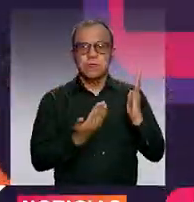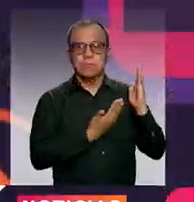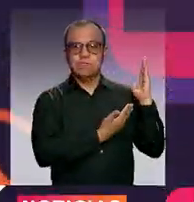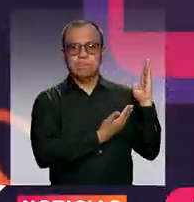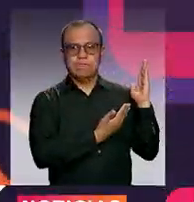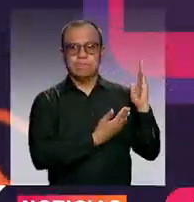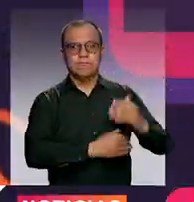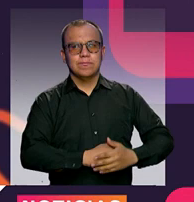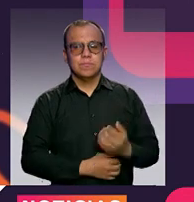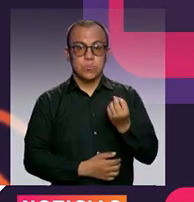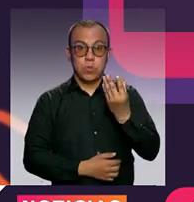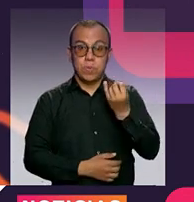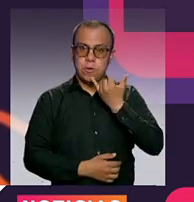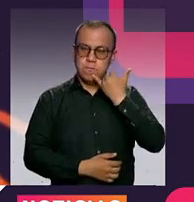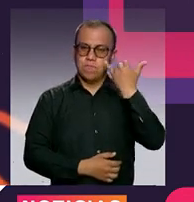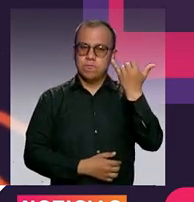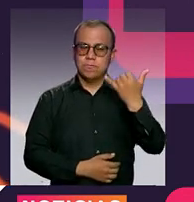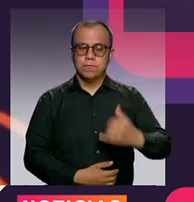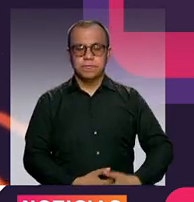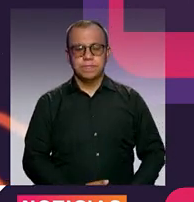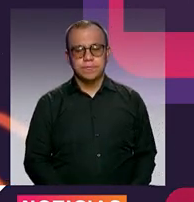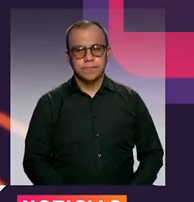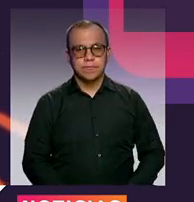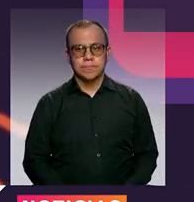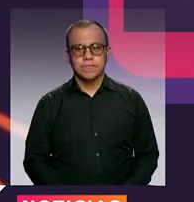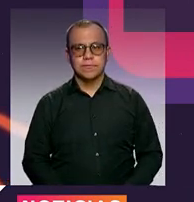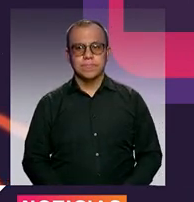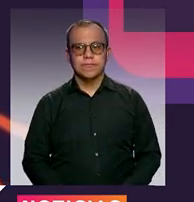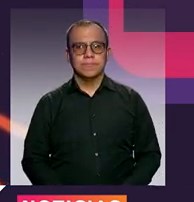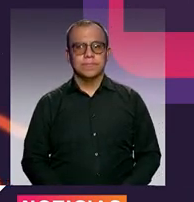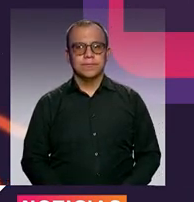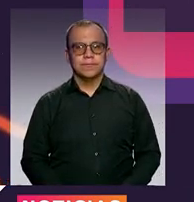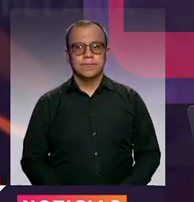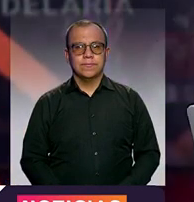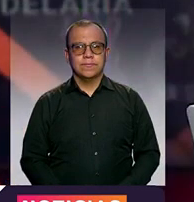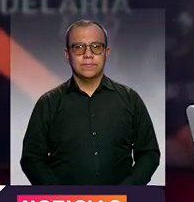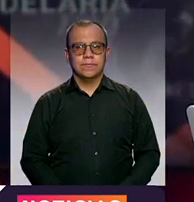322-348-8584.